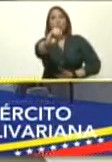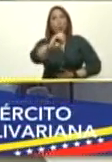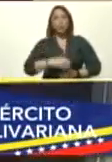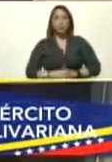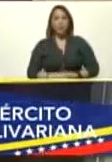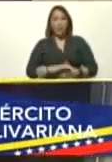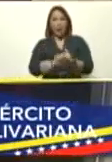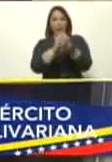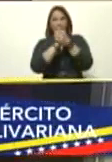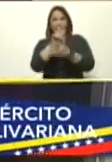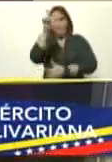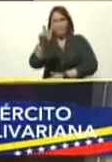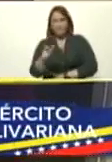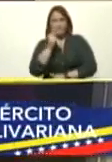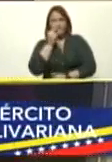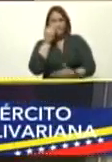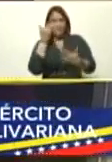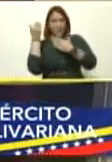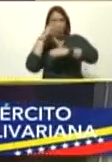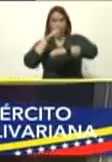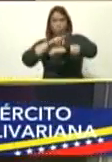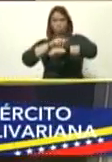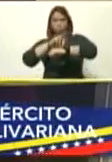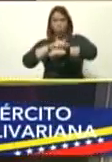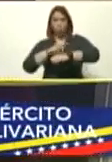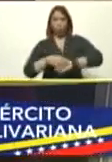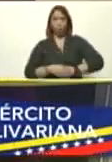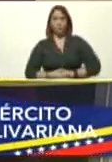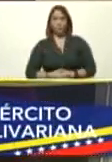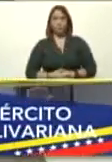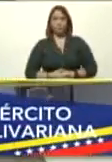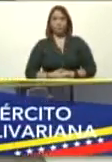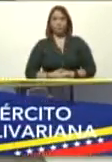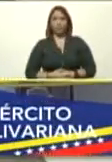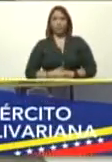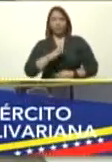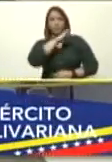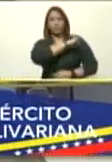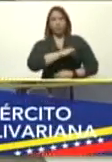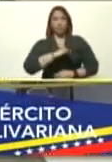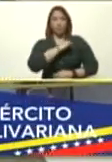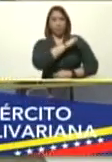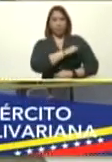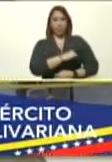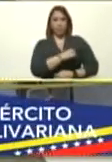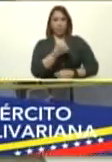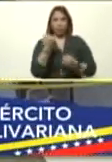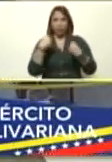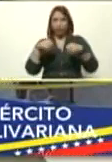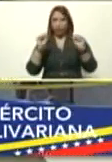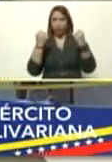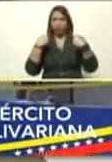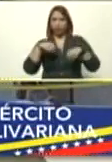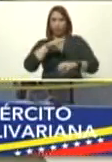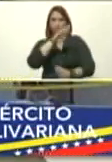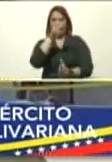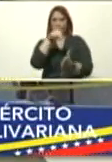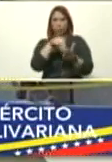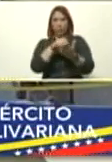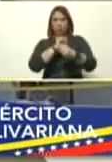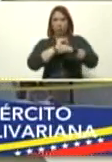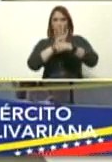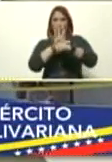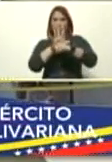compañero Gregorio Sánchez, doctor Gregorio Sánchez, del Comité Terapéutico Nacional del